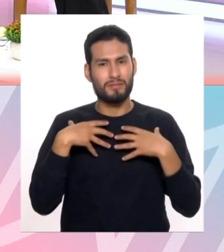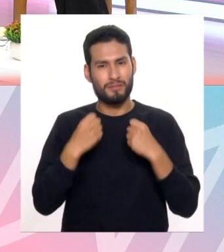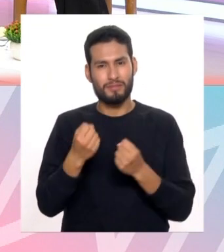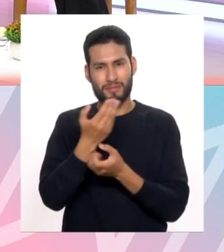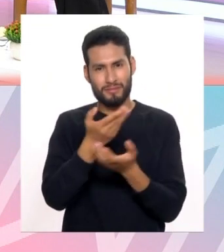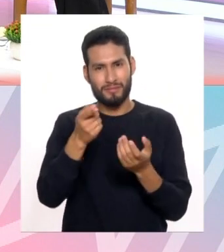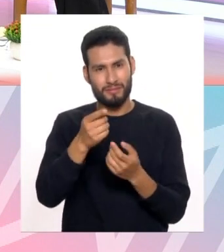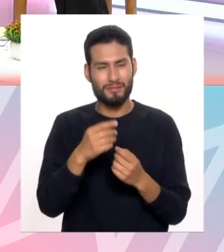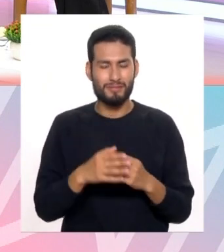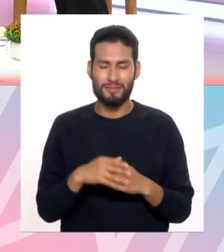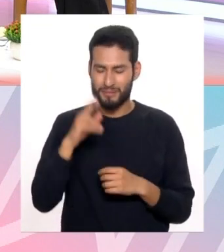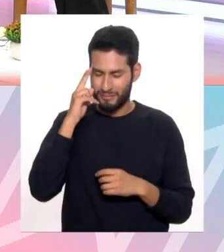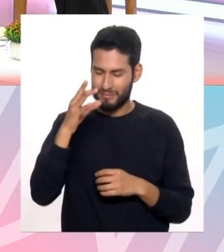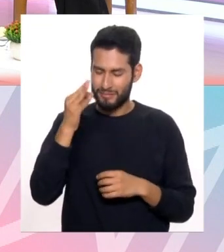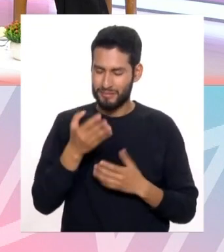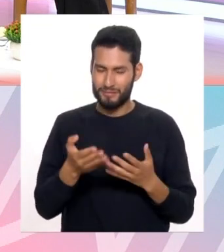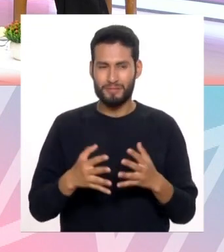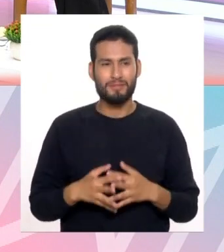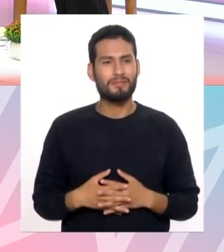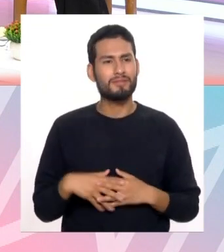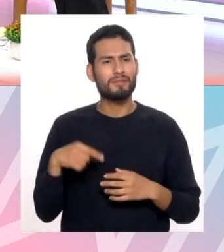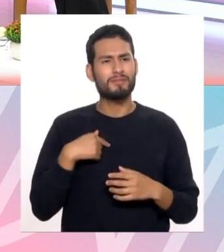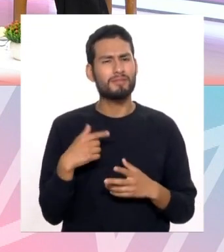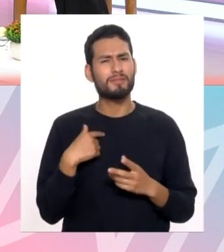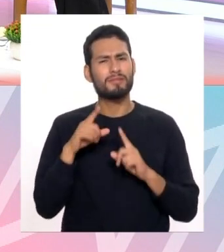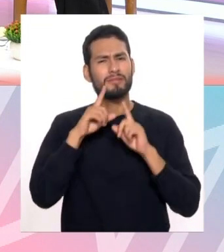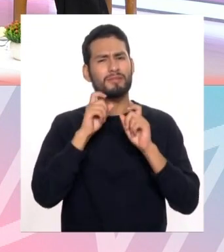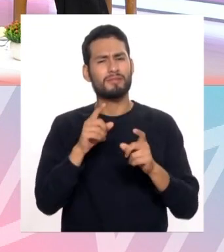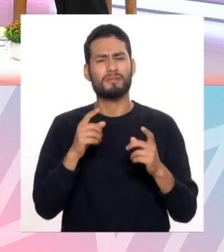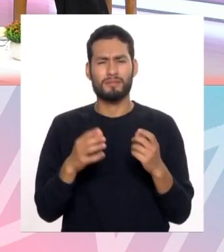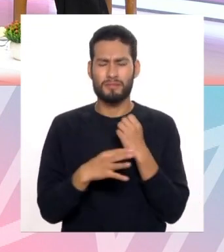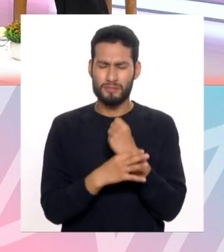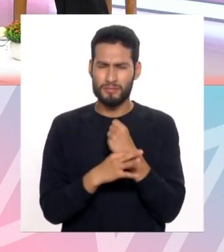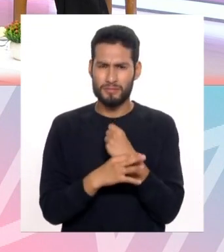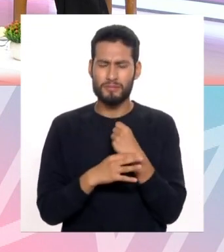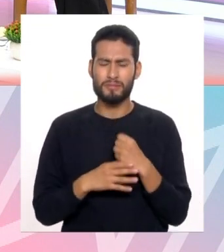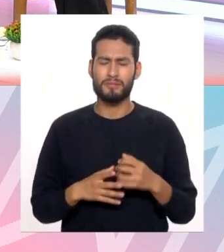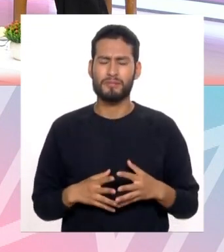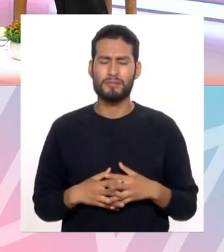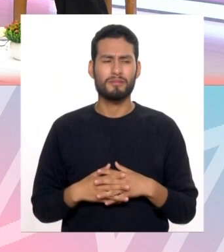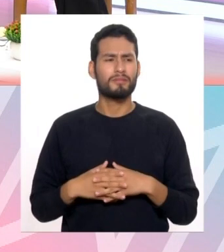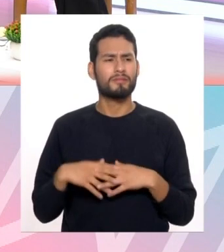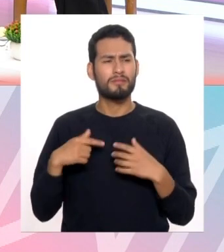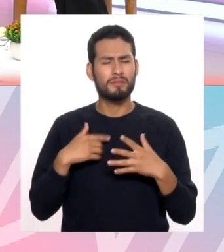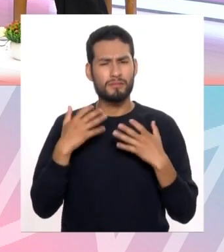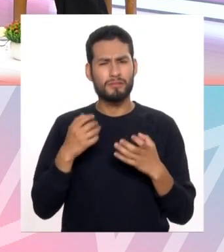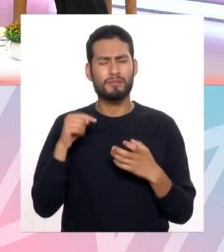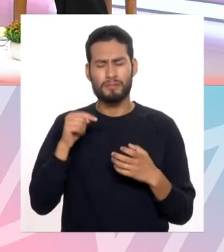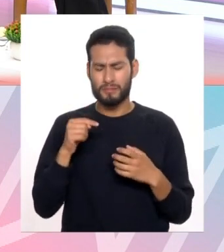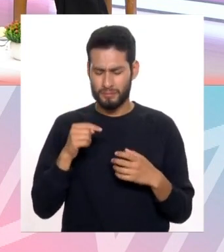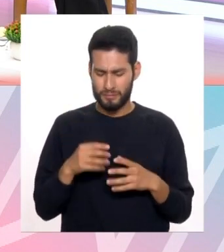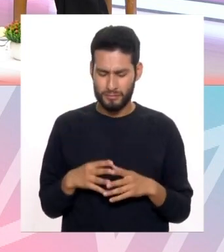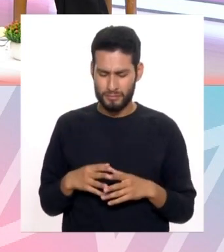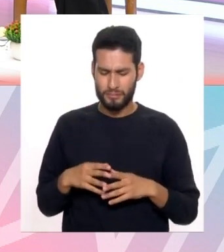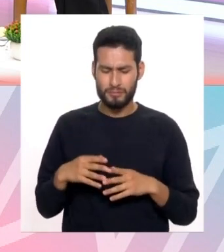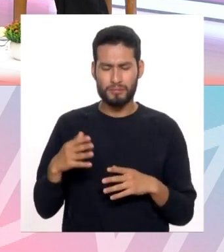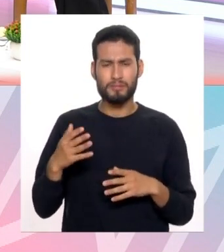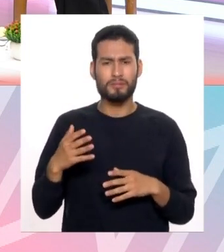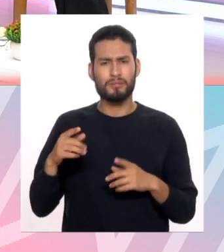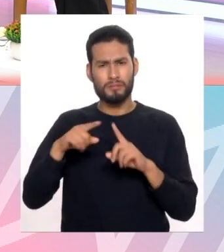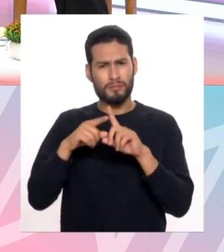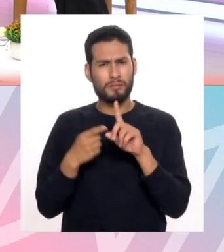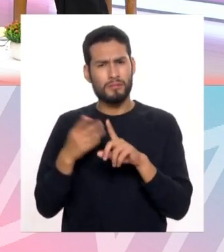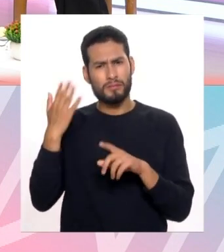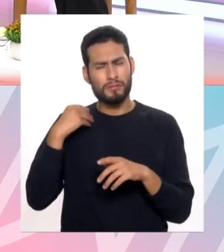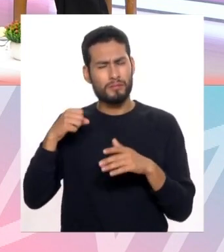son como maestros ustedes verdaderamente. Y la pregunta es específica, doctor. Bueno, tenía mi pareja que perdió el bebé antes